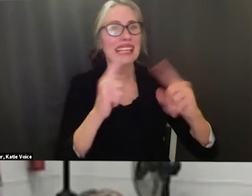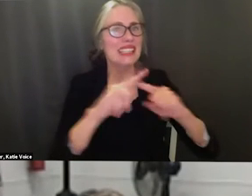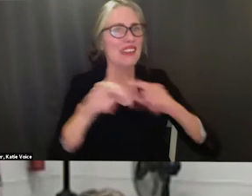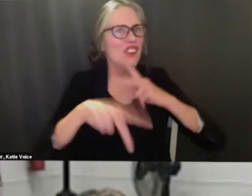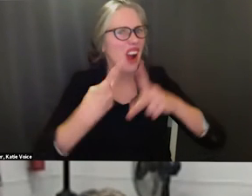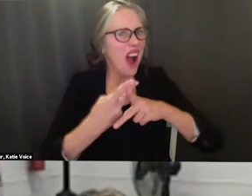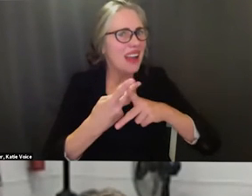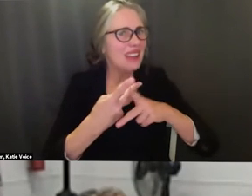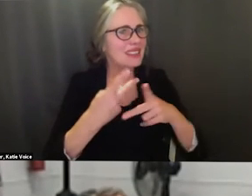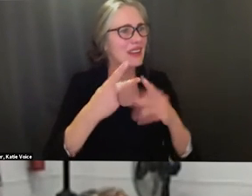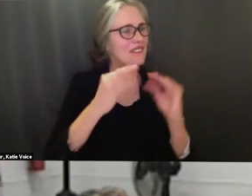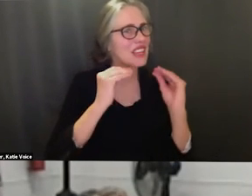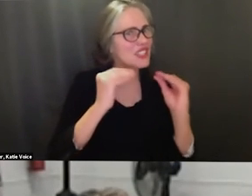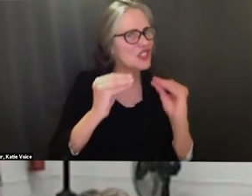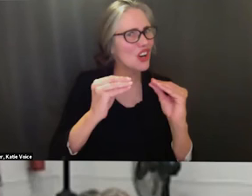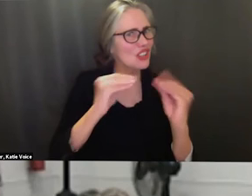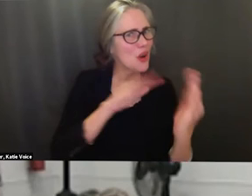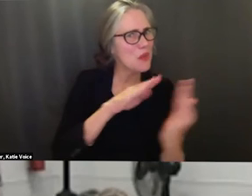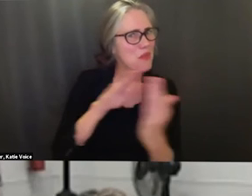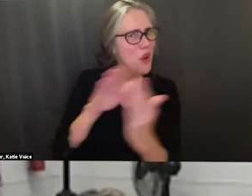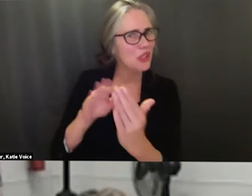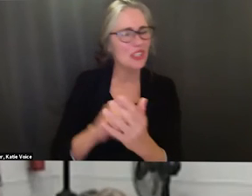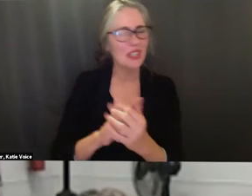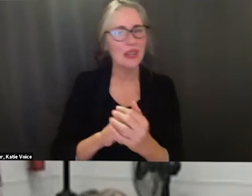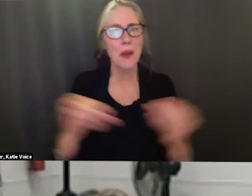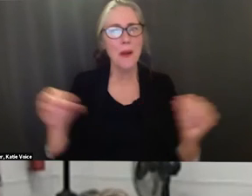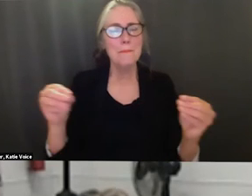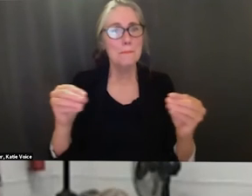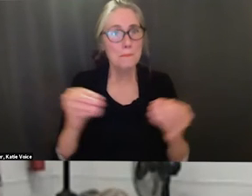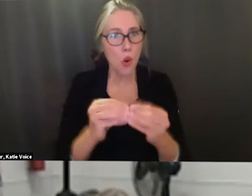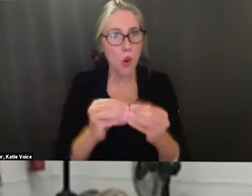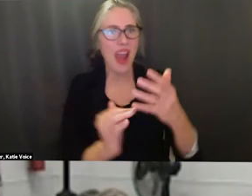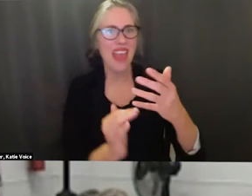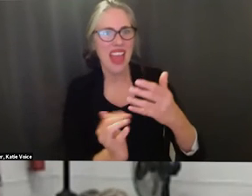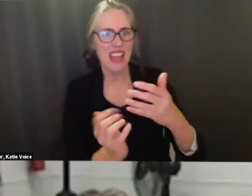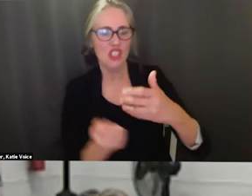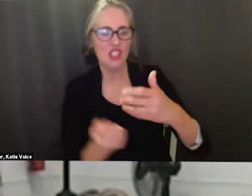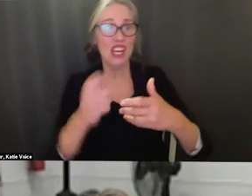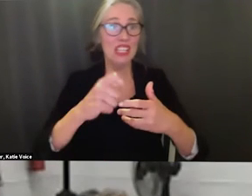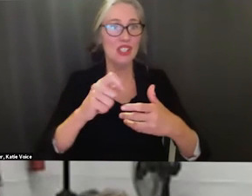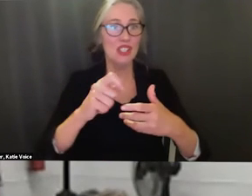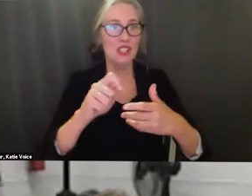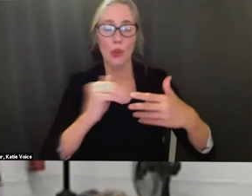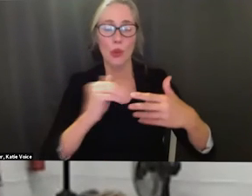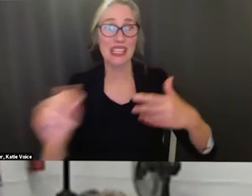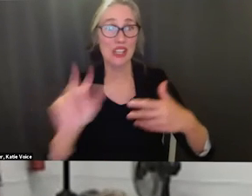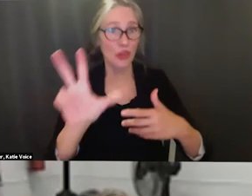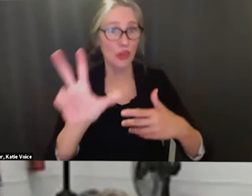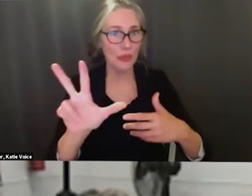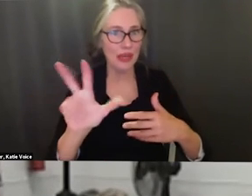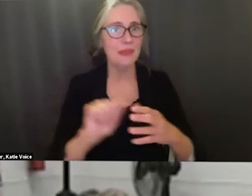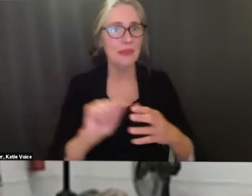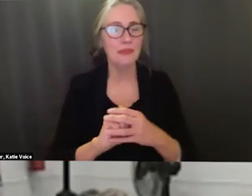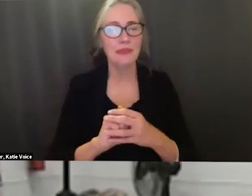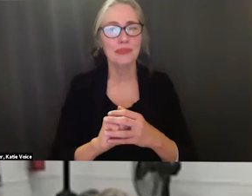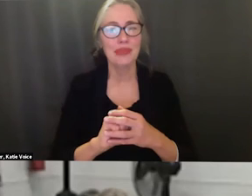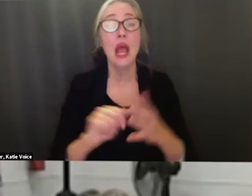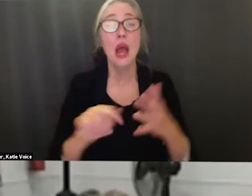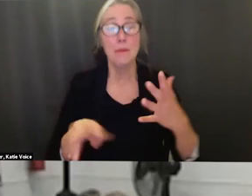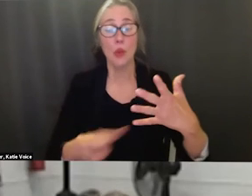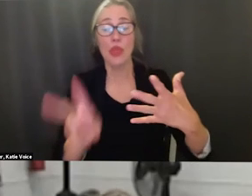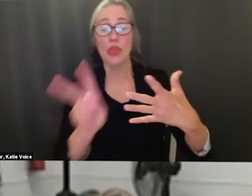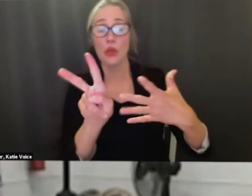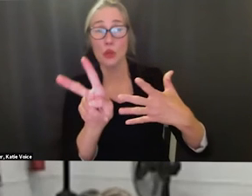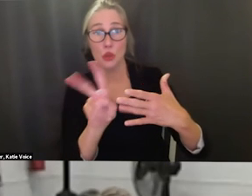enseñanza diferenciada. El nivel 2 y tenemos el nivel 3, pero sí. El nivel 2 y 3